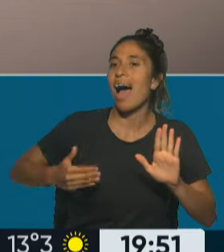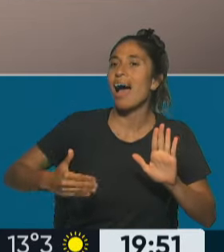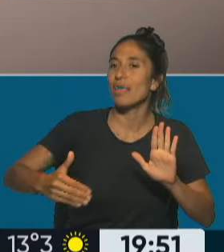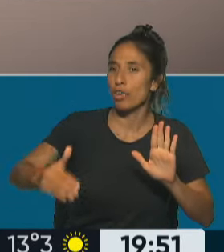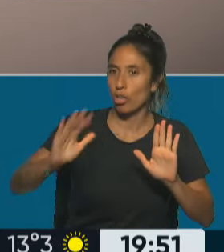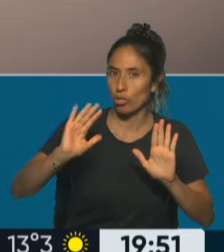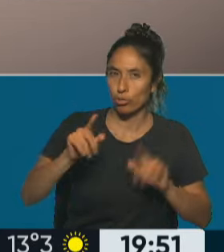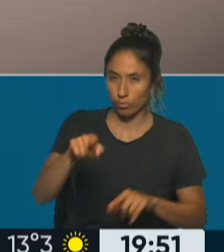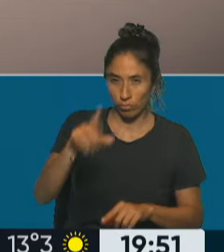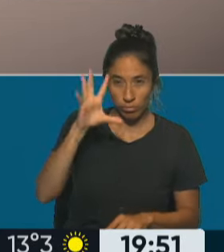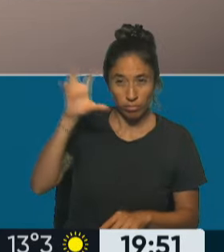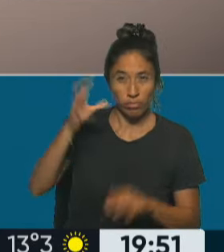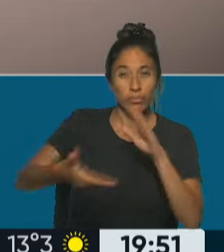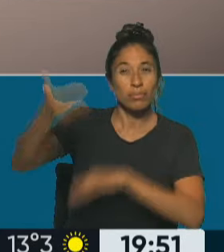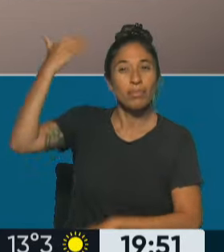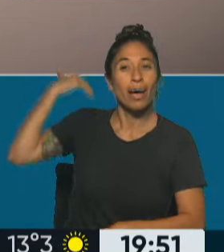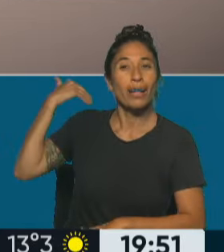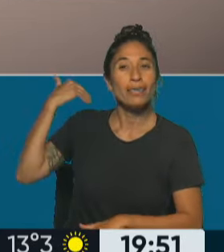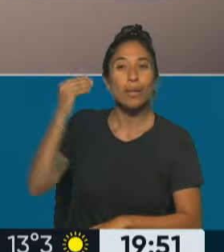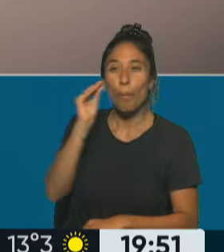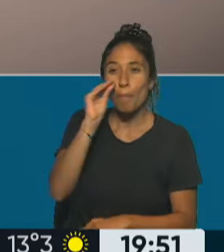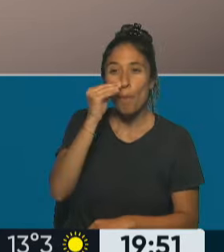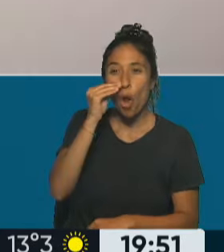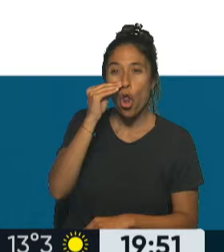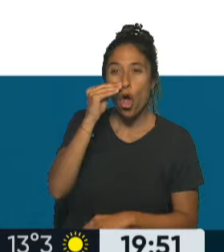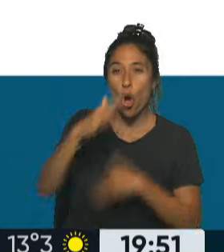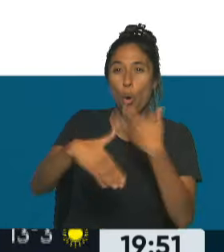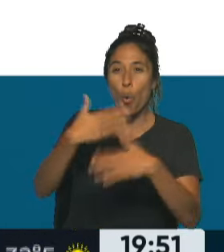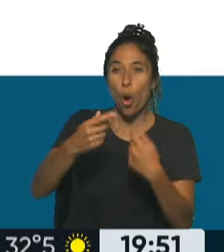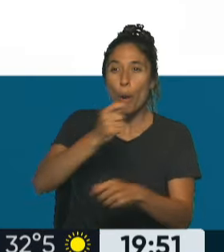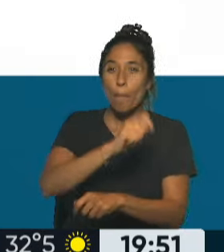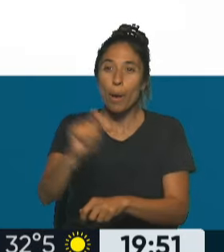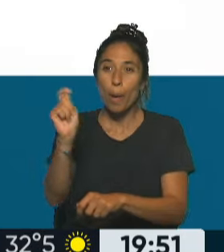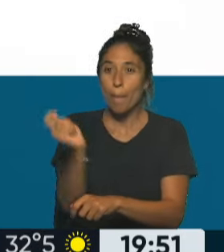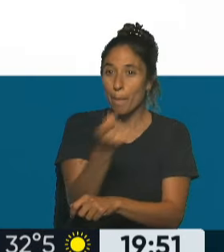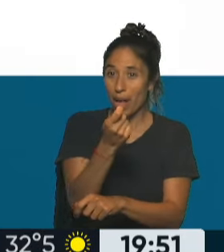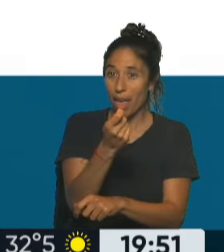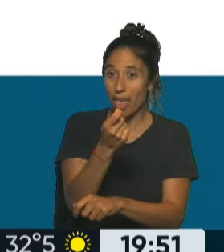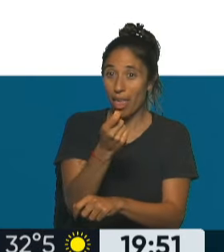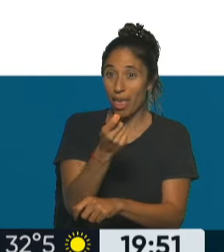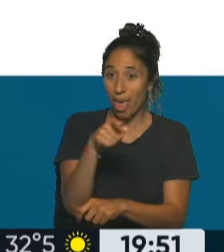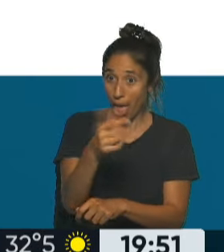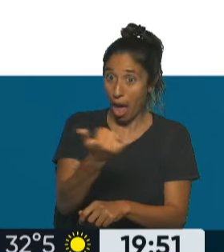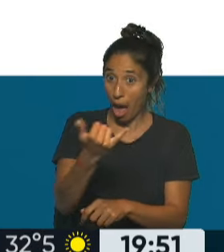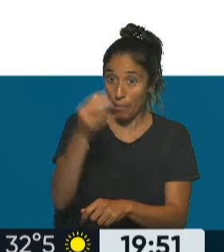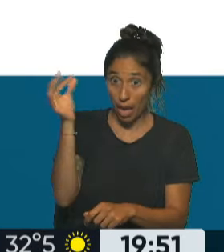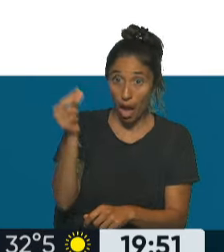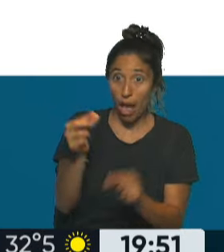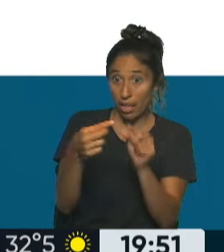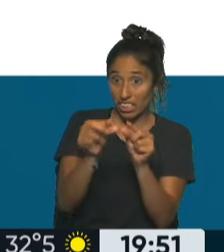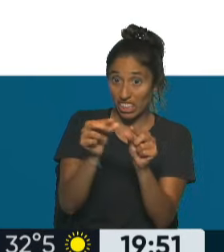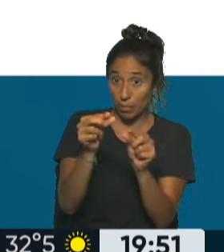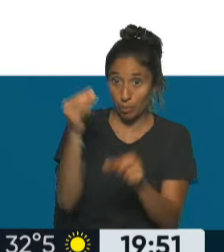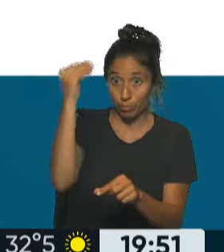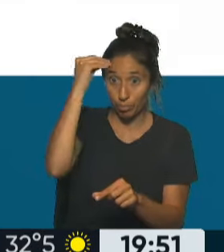recuerdan los monos que jugaban al ping pong que neural link le había implantado un chip tiene denuncias yo Mask neural link esta